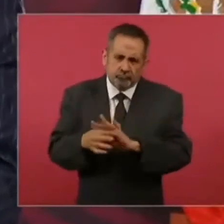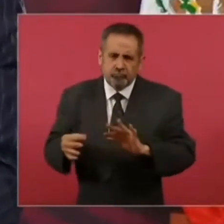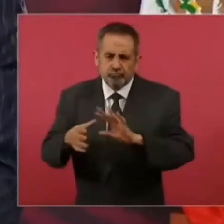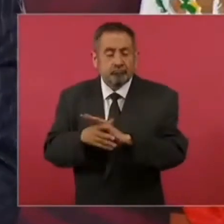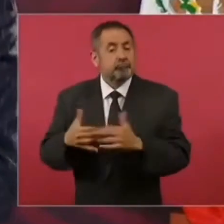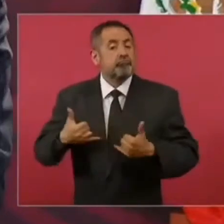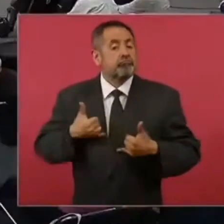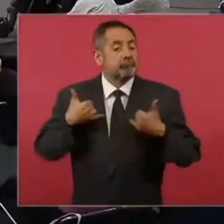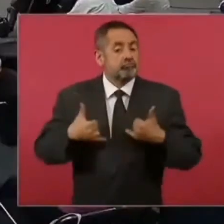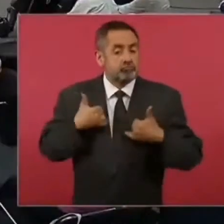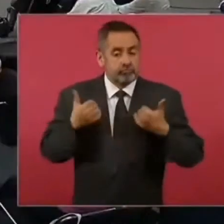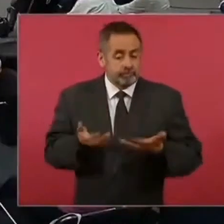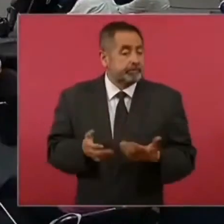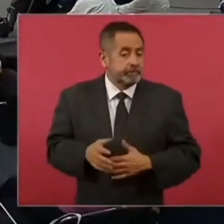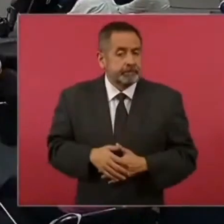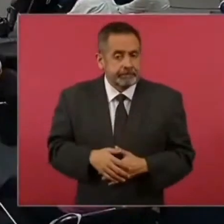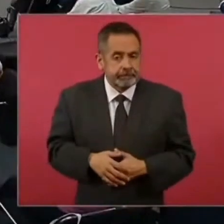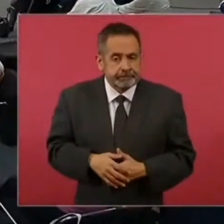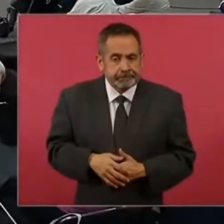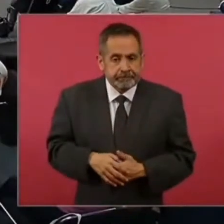esos tienen pues